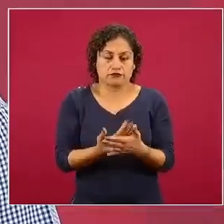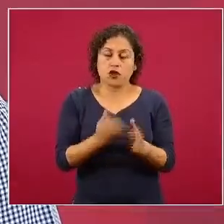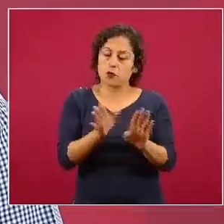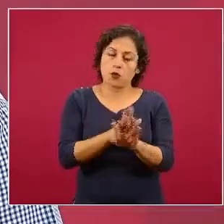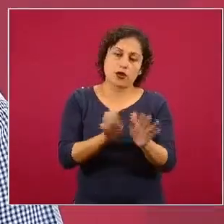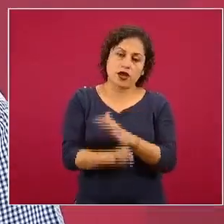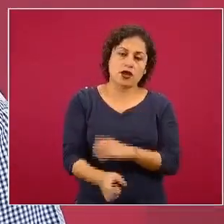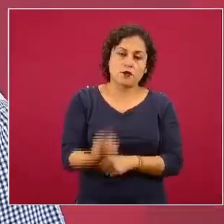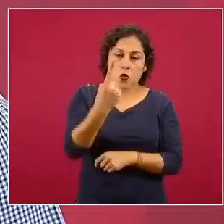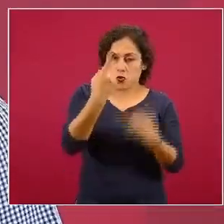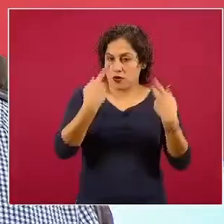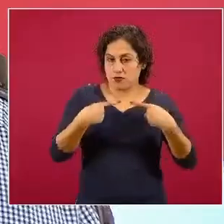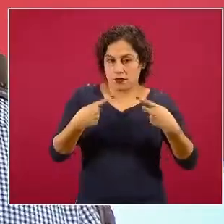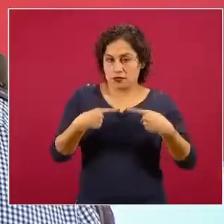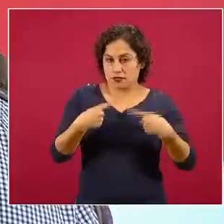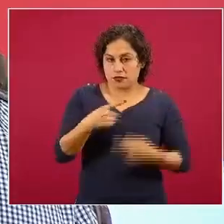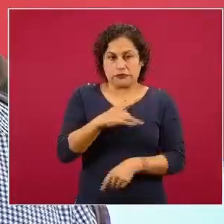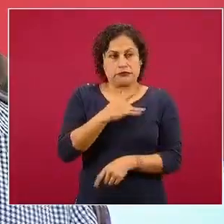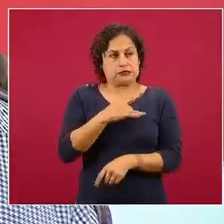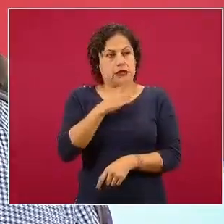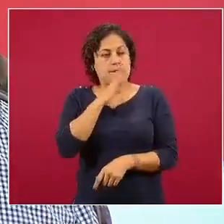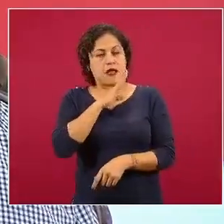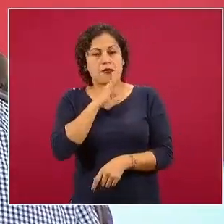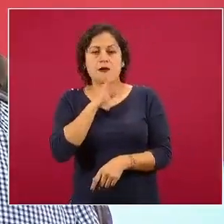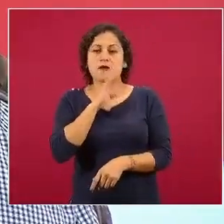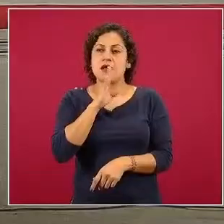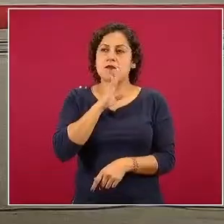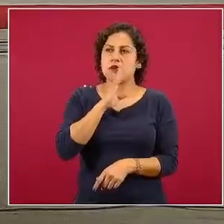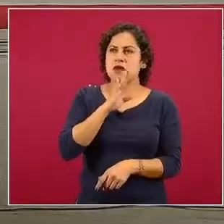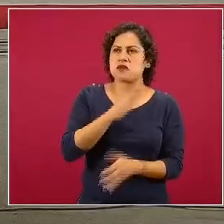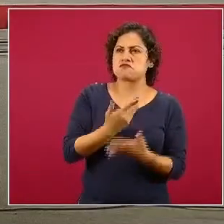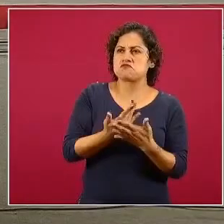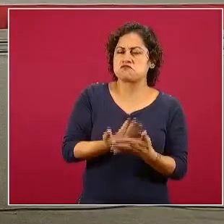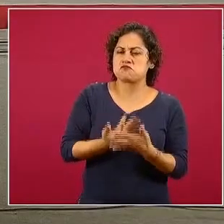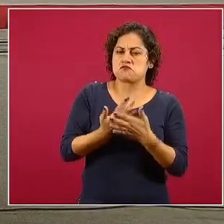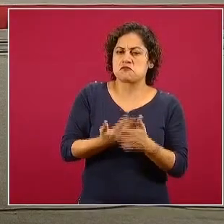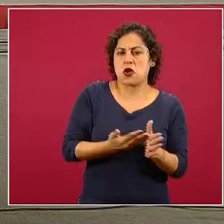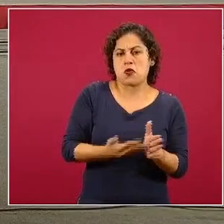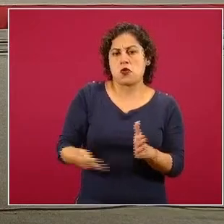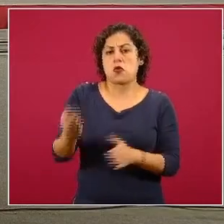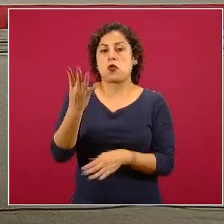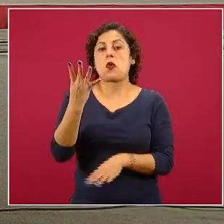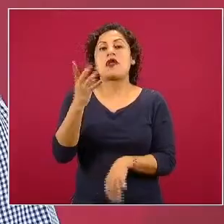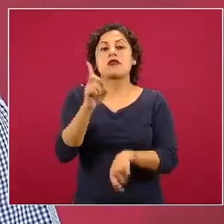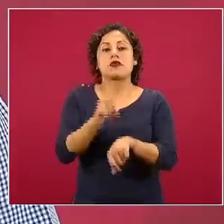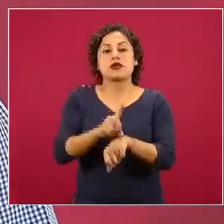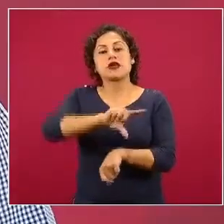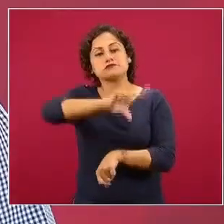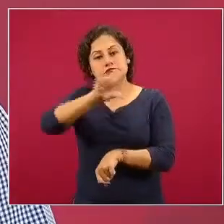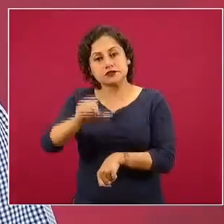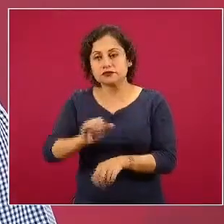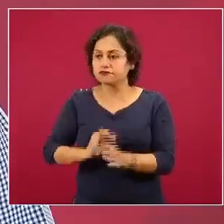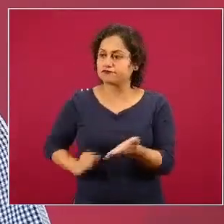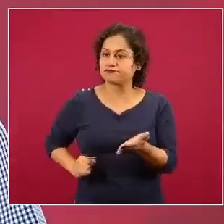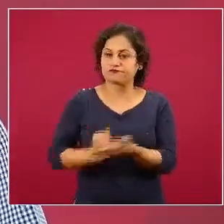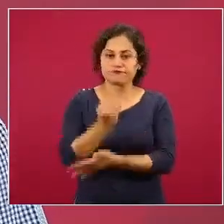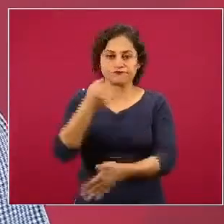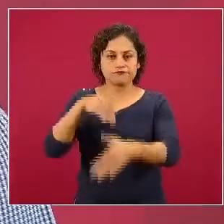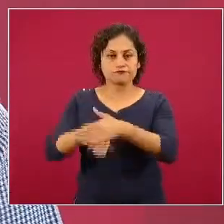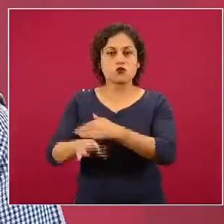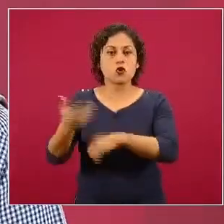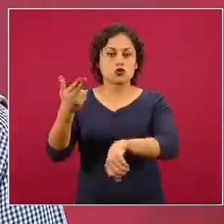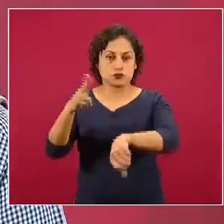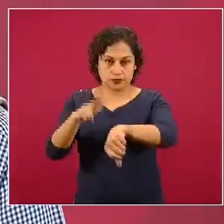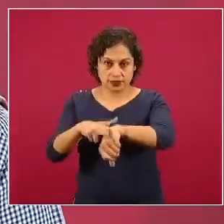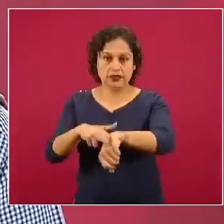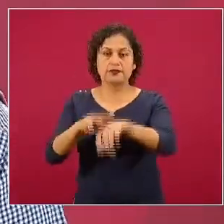en la comunidad podía demorar o demoraba 4 días, dado que esto es un promedio. Había personas que demoraban más tiempo, pero otras